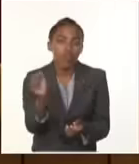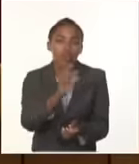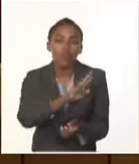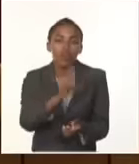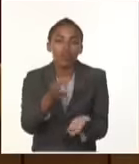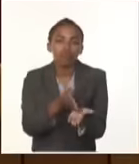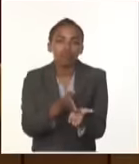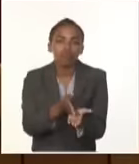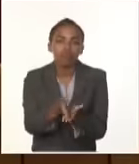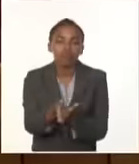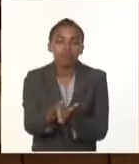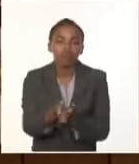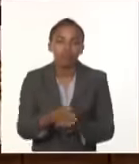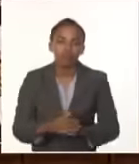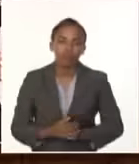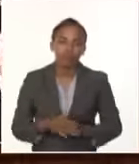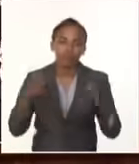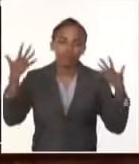fórmula.